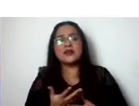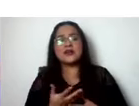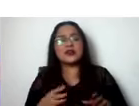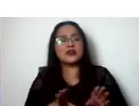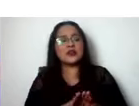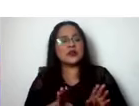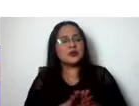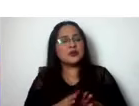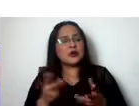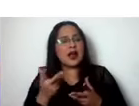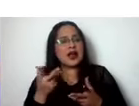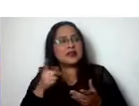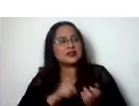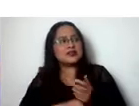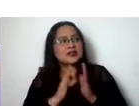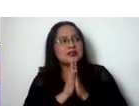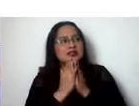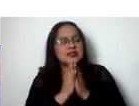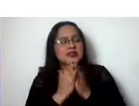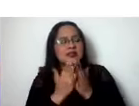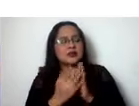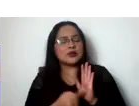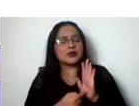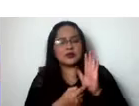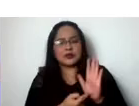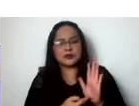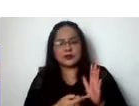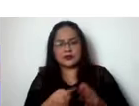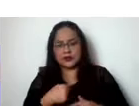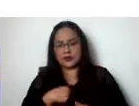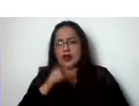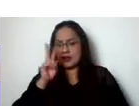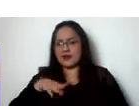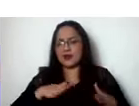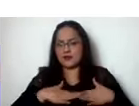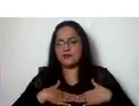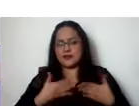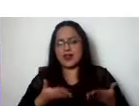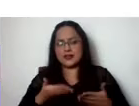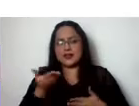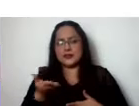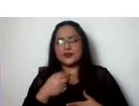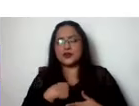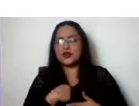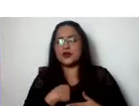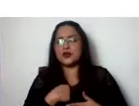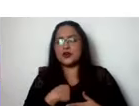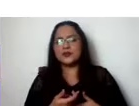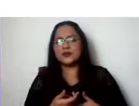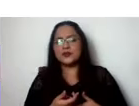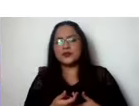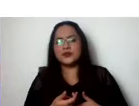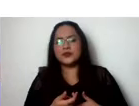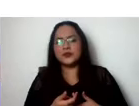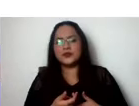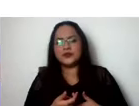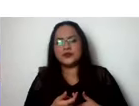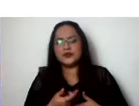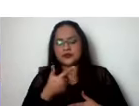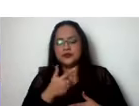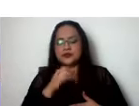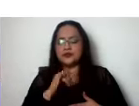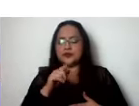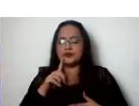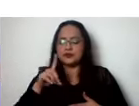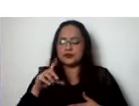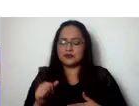nos quieres decir? ¿Qué nos reflejas? Yo te soy sincera, cuando lo leí, cuando Hilda me dio el